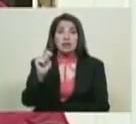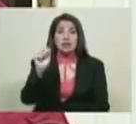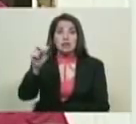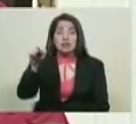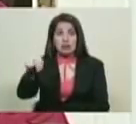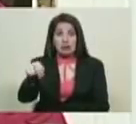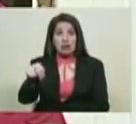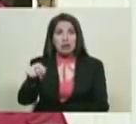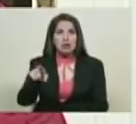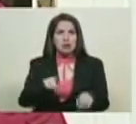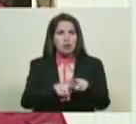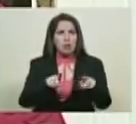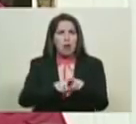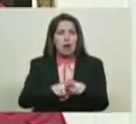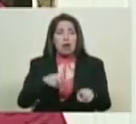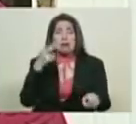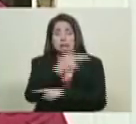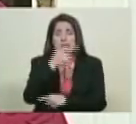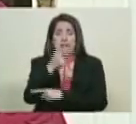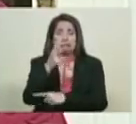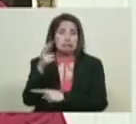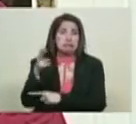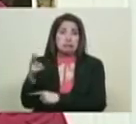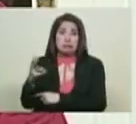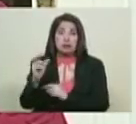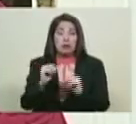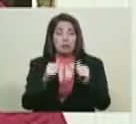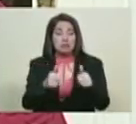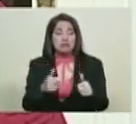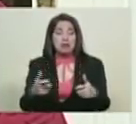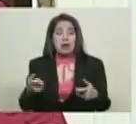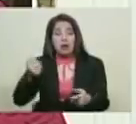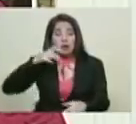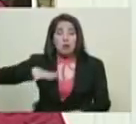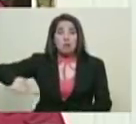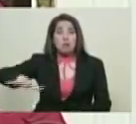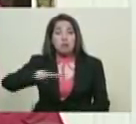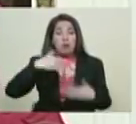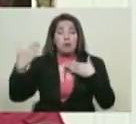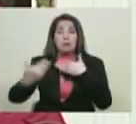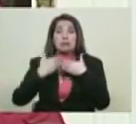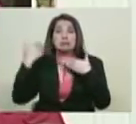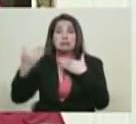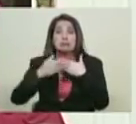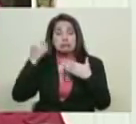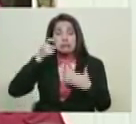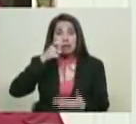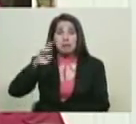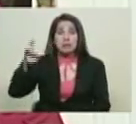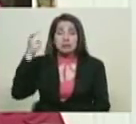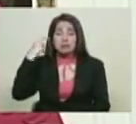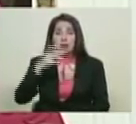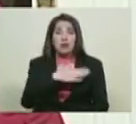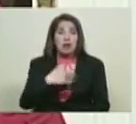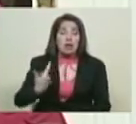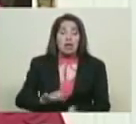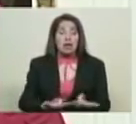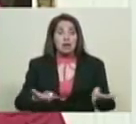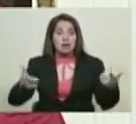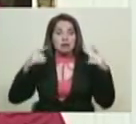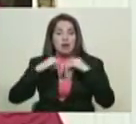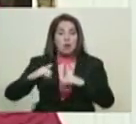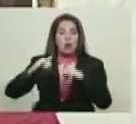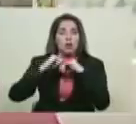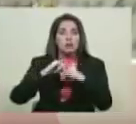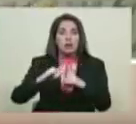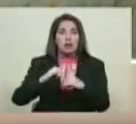fue parte de la masacre que había contra el pueblo campesino, contra los pueblos que querían libertad, igualdad,